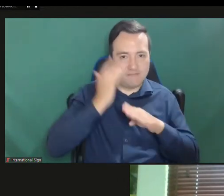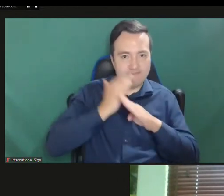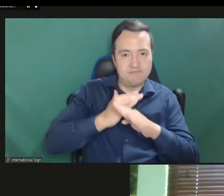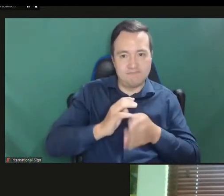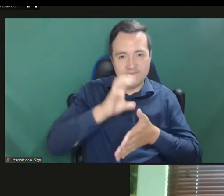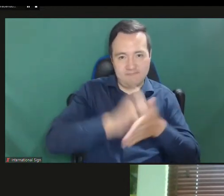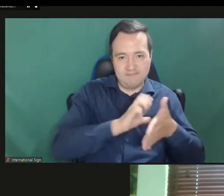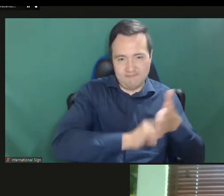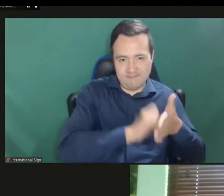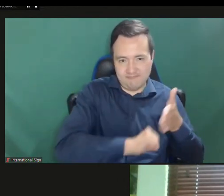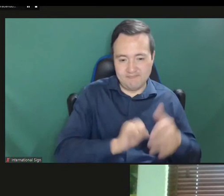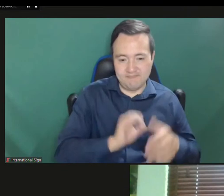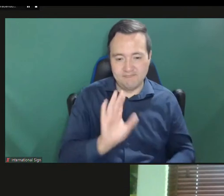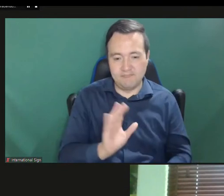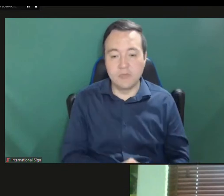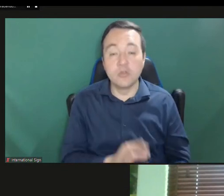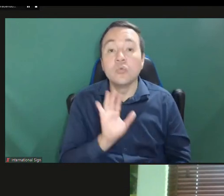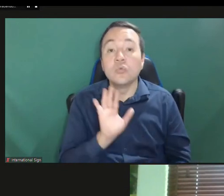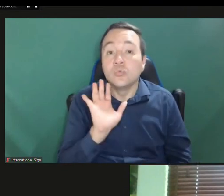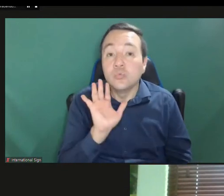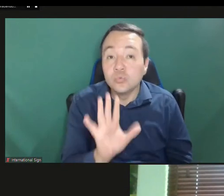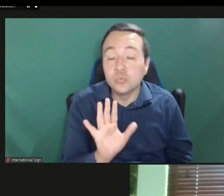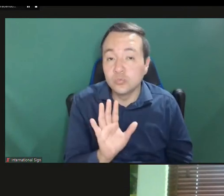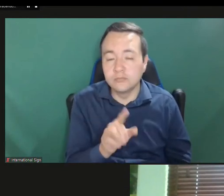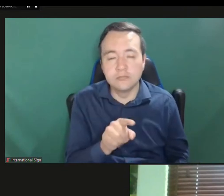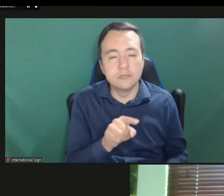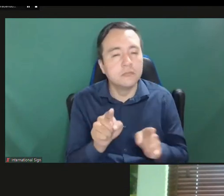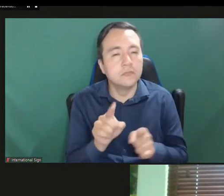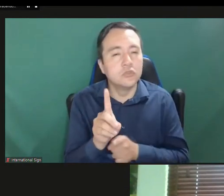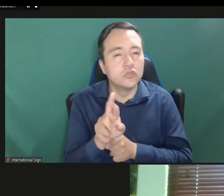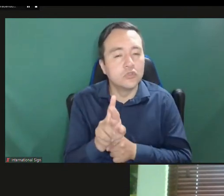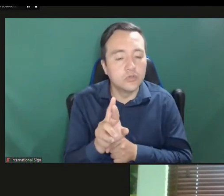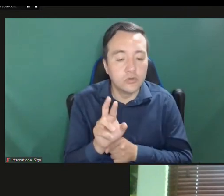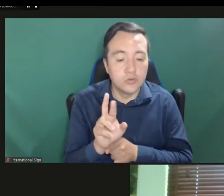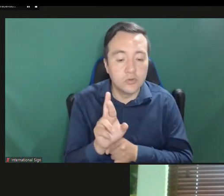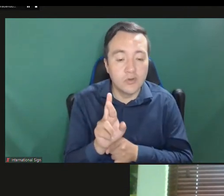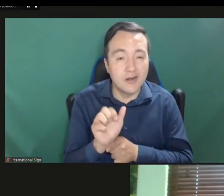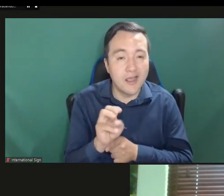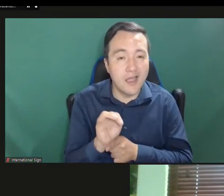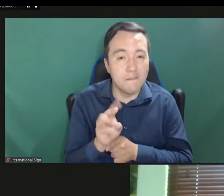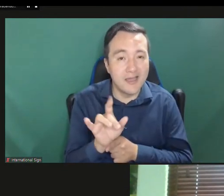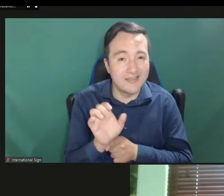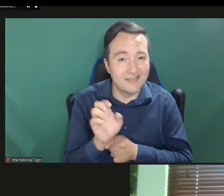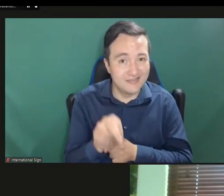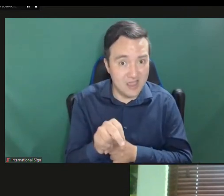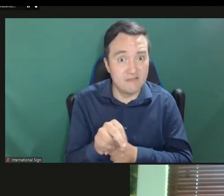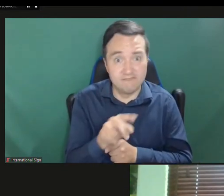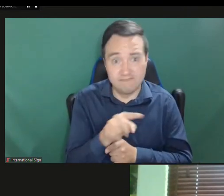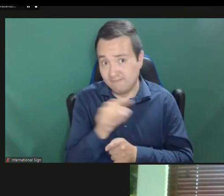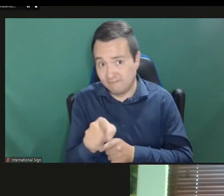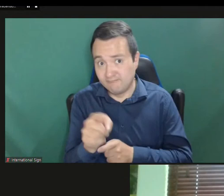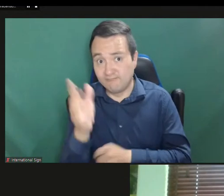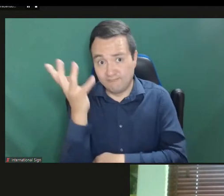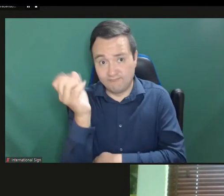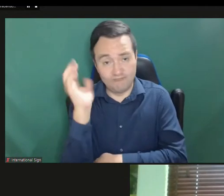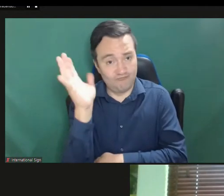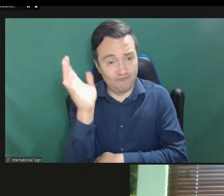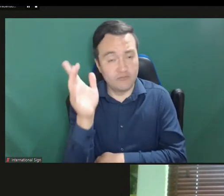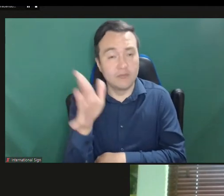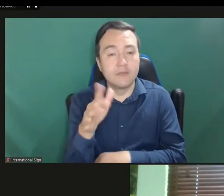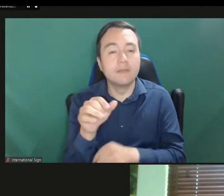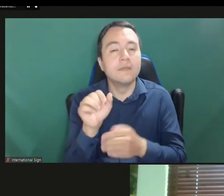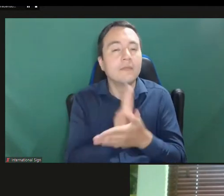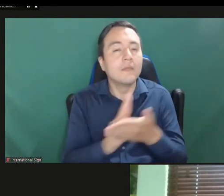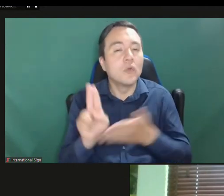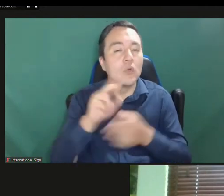primero vamos subir de parte del doctor ramadán quien es egresado de la ciudad